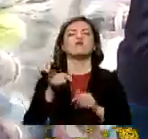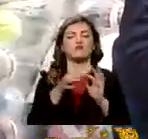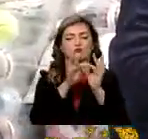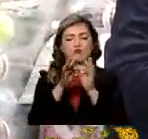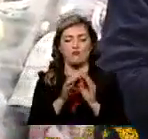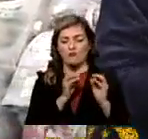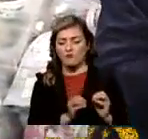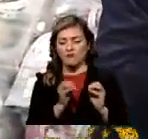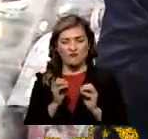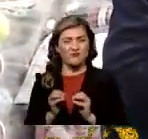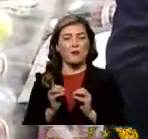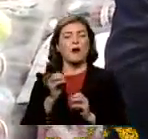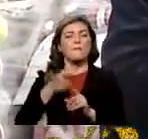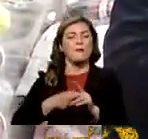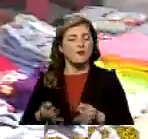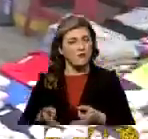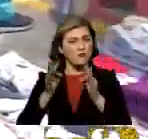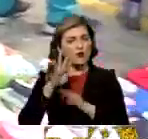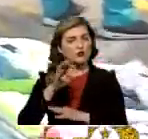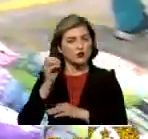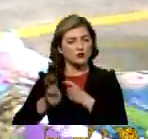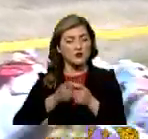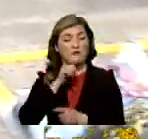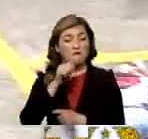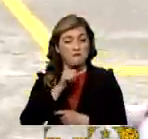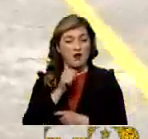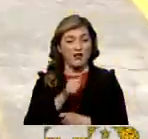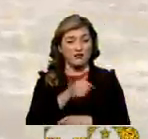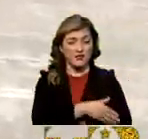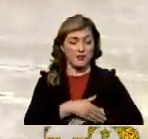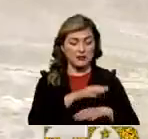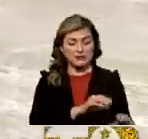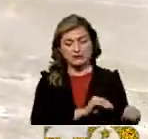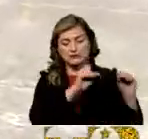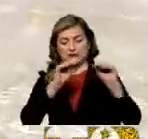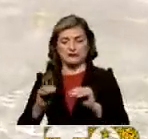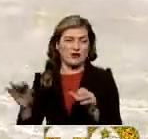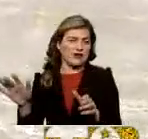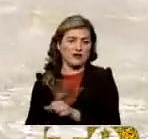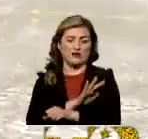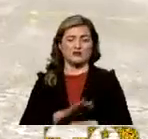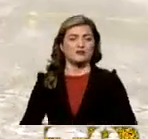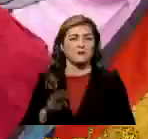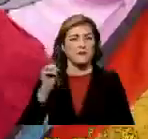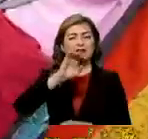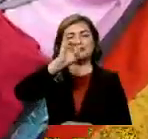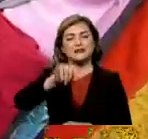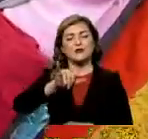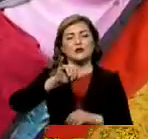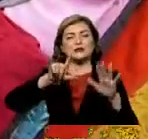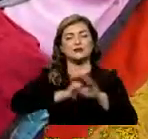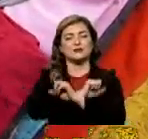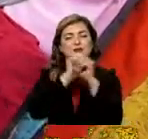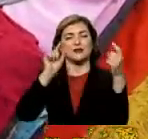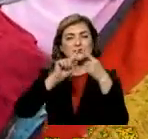adecuado para que hasta febrero los 400 comerciantes restantes que aún se encuentran en El Tejar puedan unirse a la feria que atiende martes y sábados de